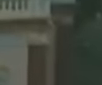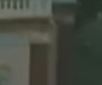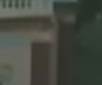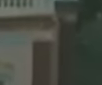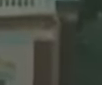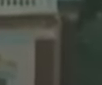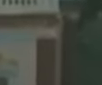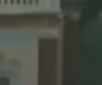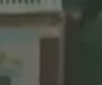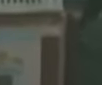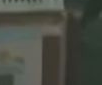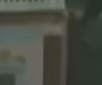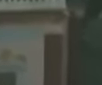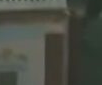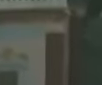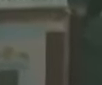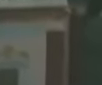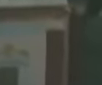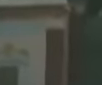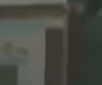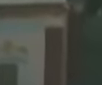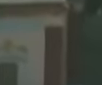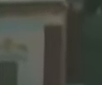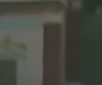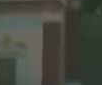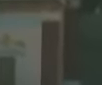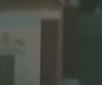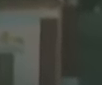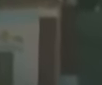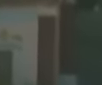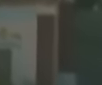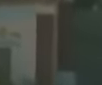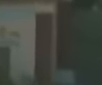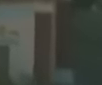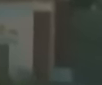vamos a despedir este contacto informativo que hemos establecido desde el Palacio de Miraflores. Adelante.